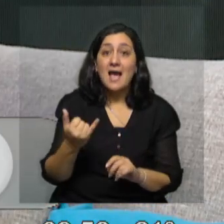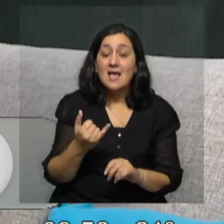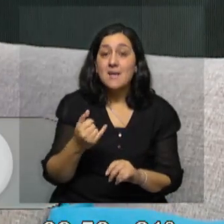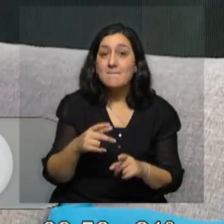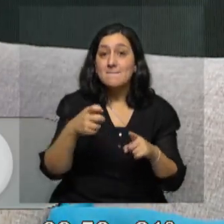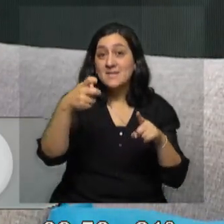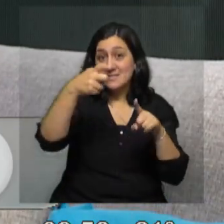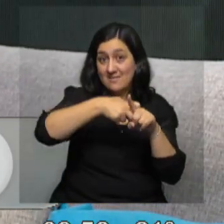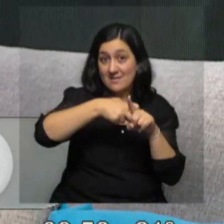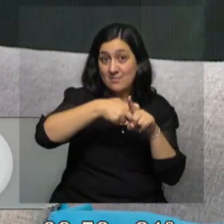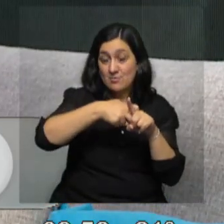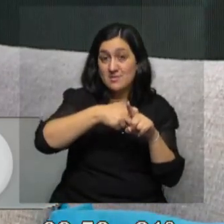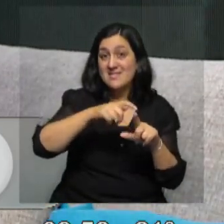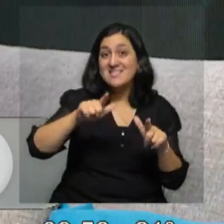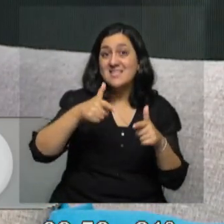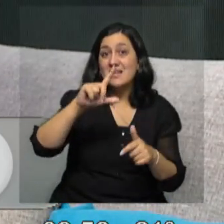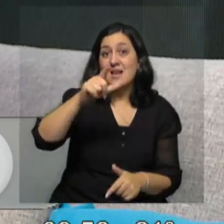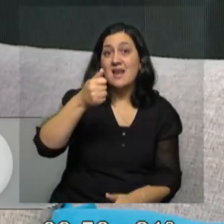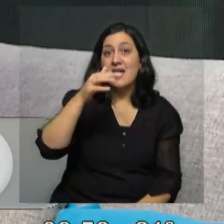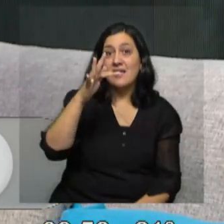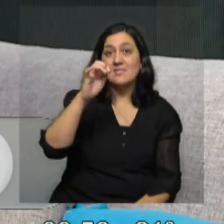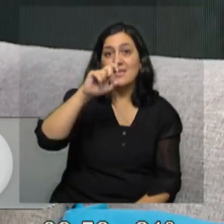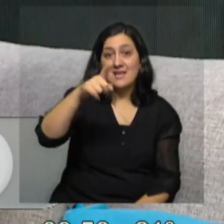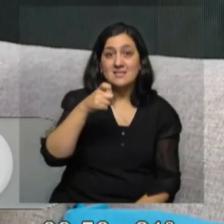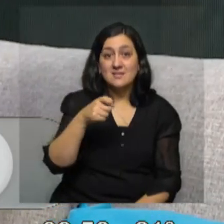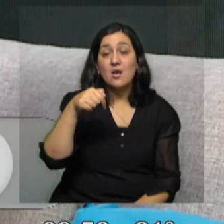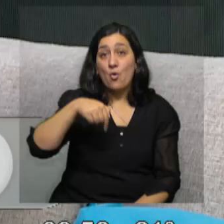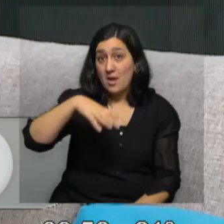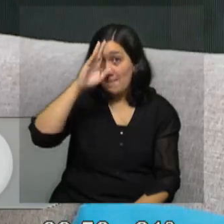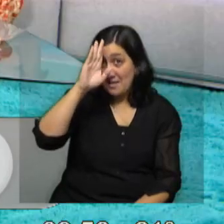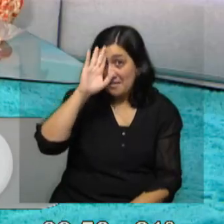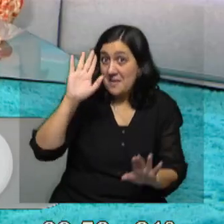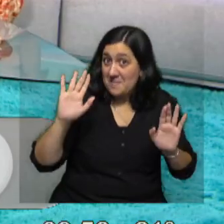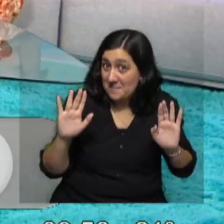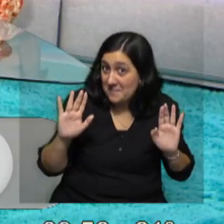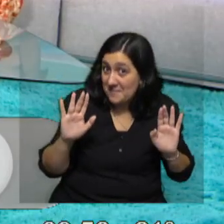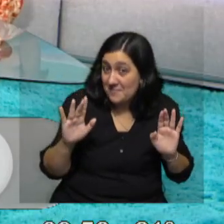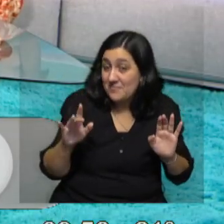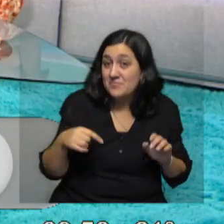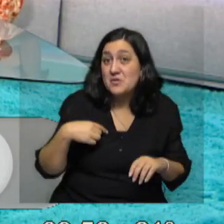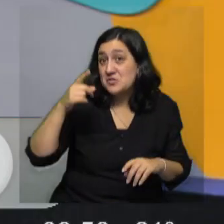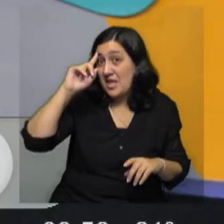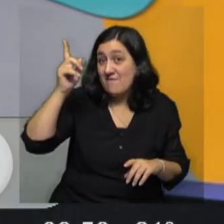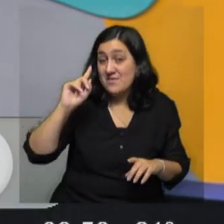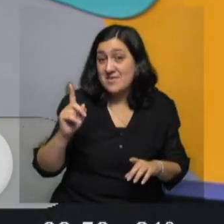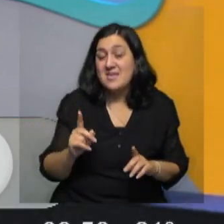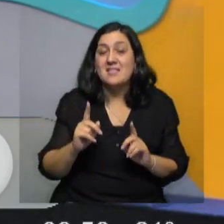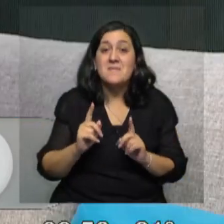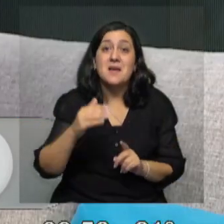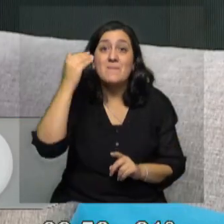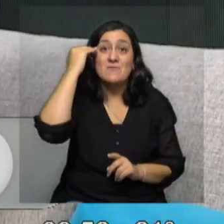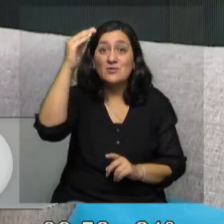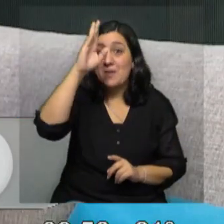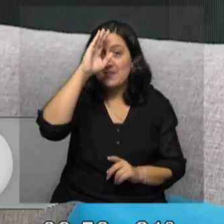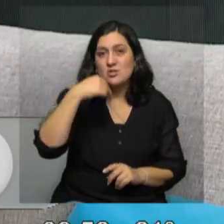¿eh? ¿De estos? Sí. Me encanta. Genial. Bueno, ¿viste? Hoy aprendí. Dios Genial. Sabe. Dios sabe. Ay, hasta la profe aprende. Me encanta. Obvio,